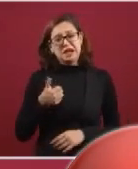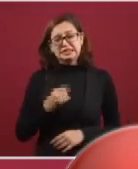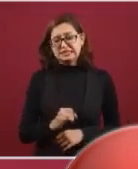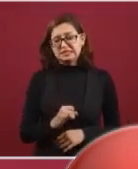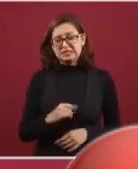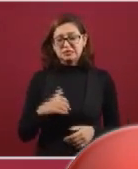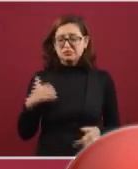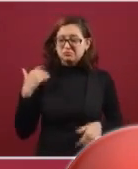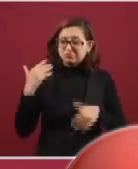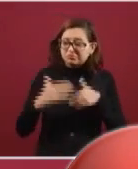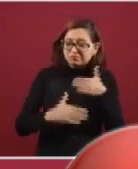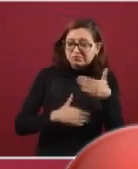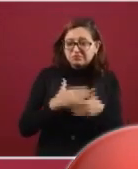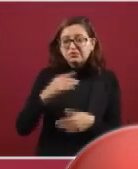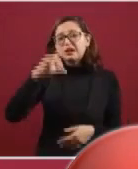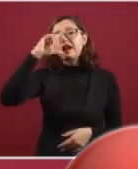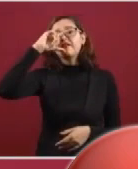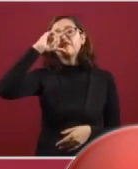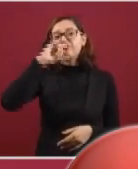fallido